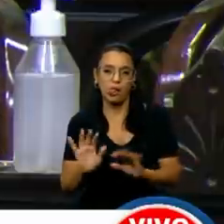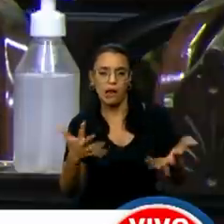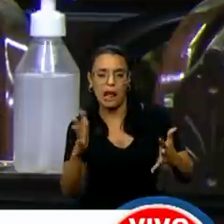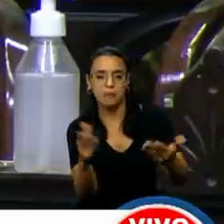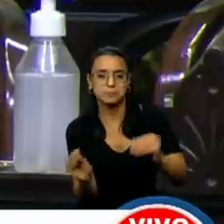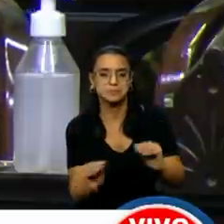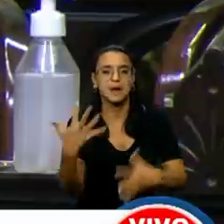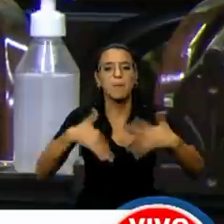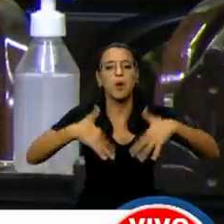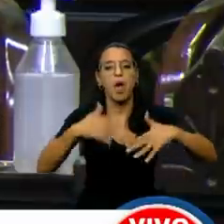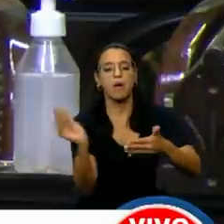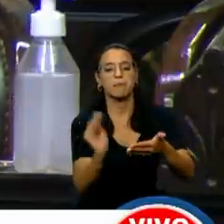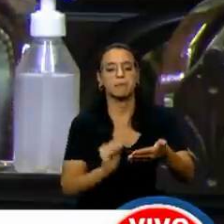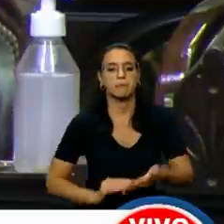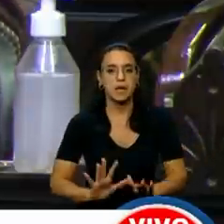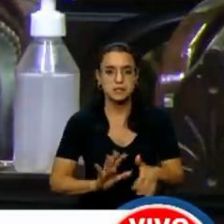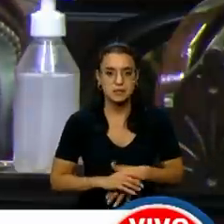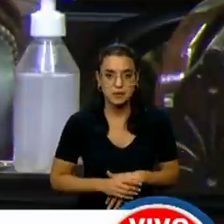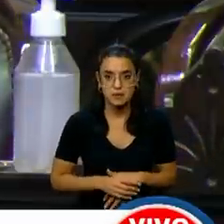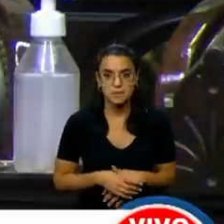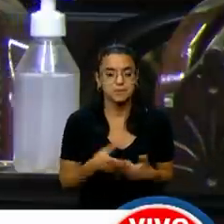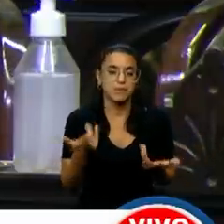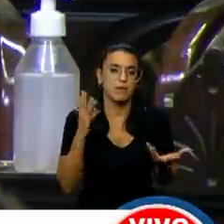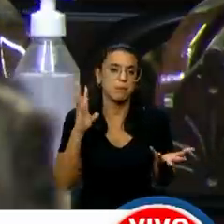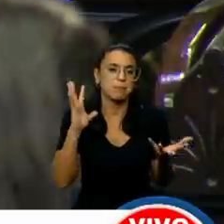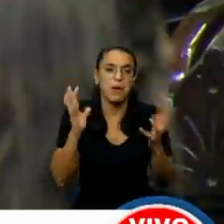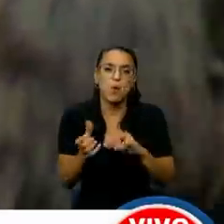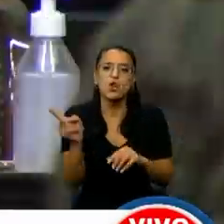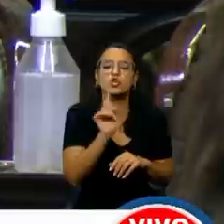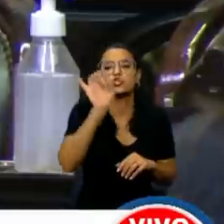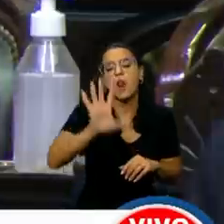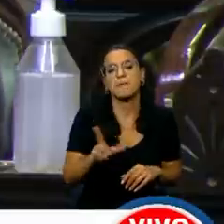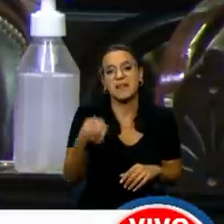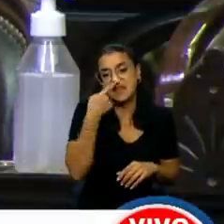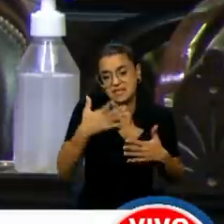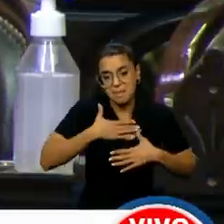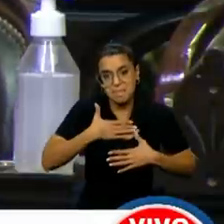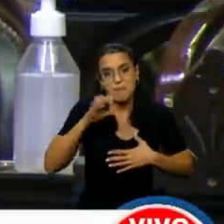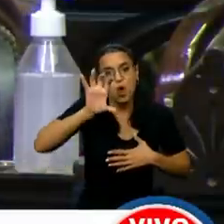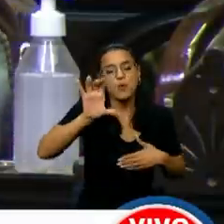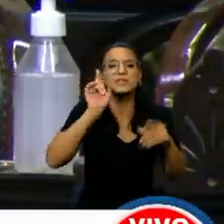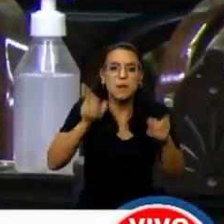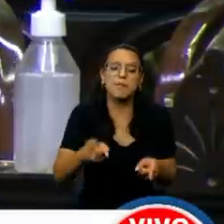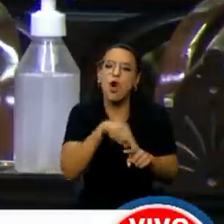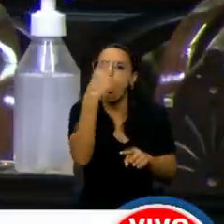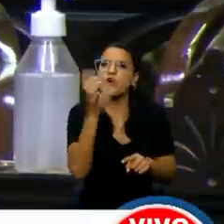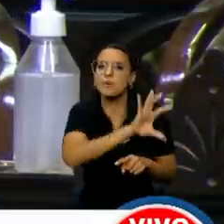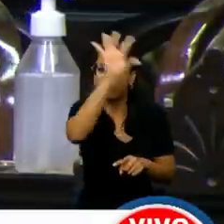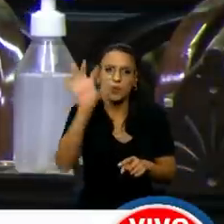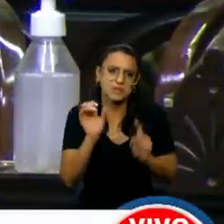tratada a las apuradas y qué perjudica no sólo los intereses de mi provincia sino que de muchas otras